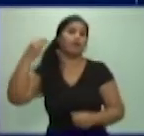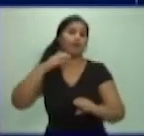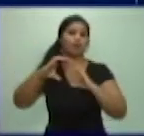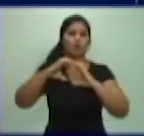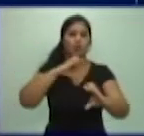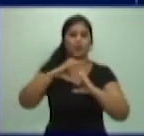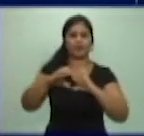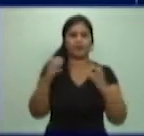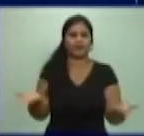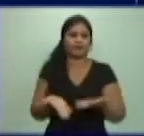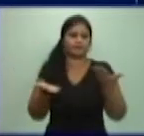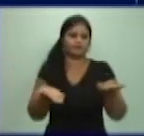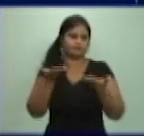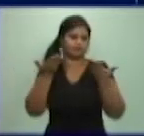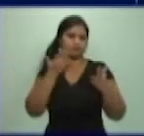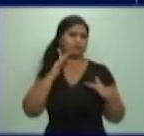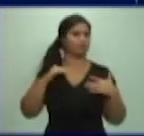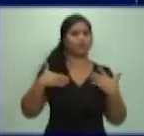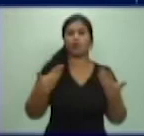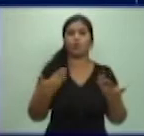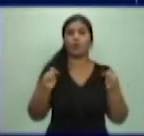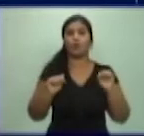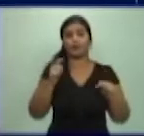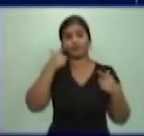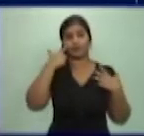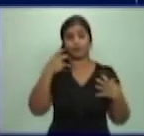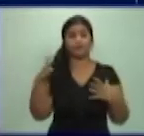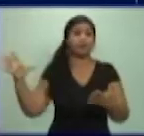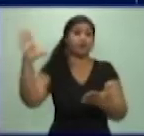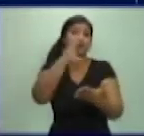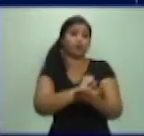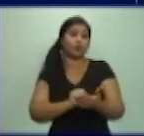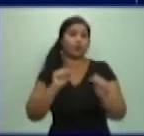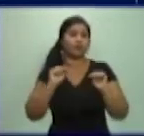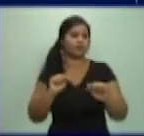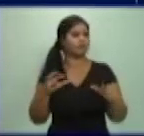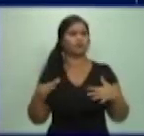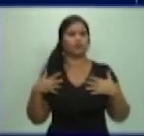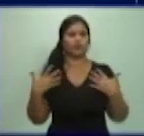intelectuales y docentes, y que por supuesto todos estos elementos se